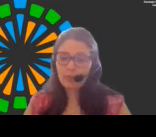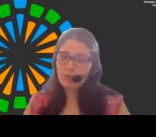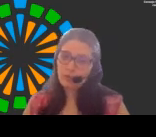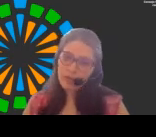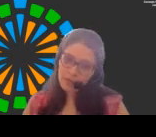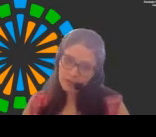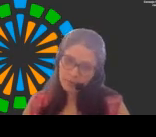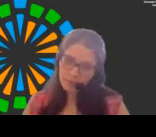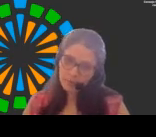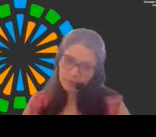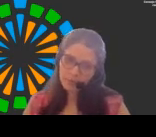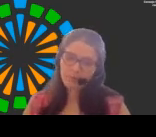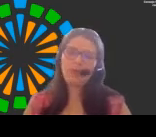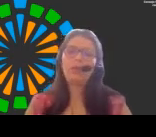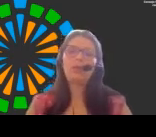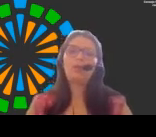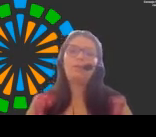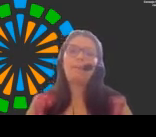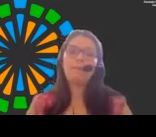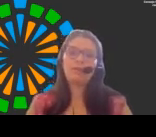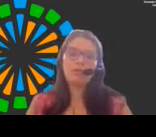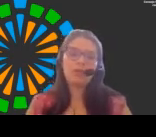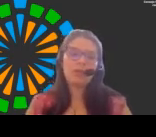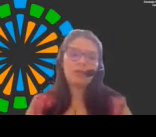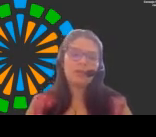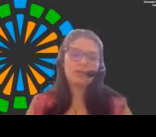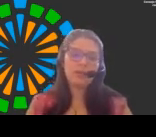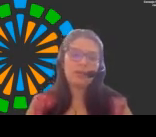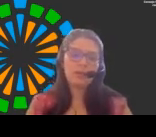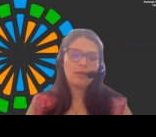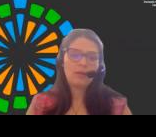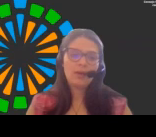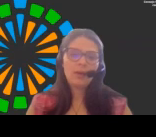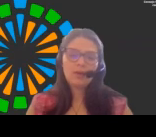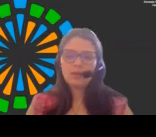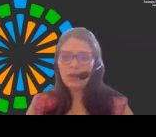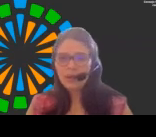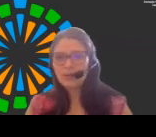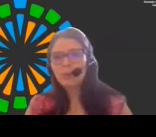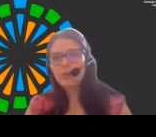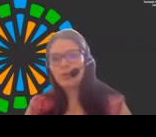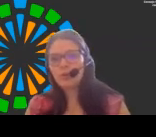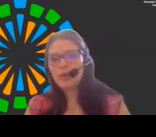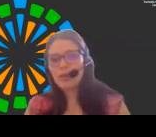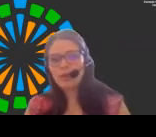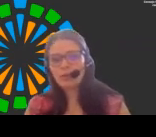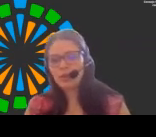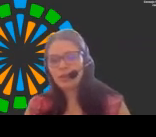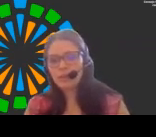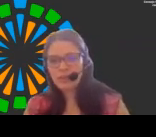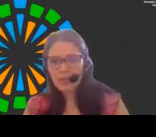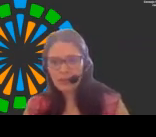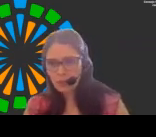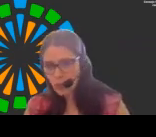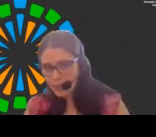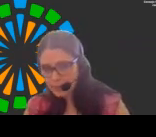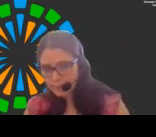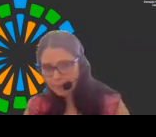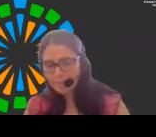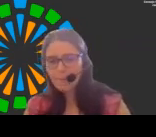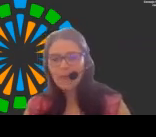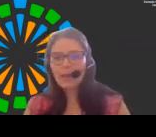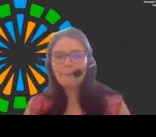personas sordas personas ciegas o personas con discapacidad